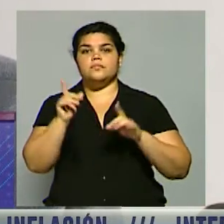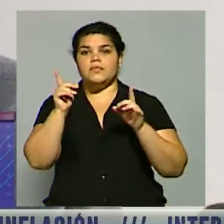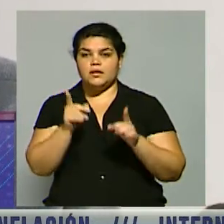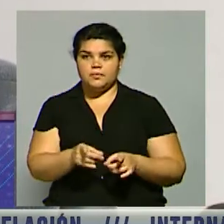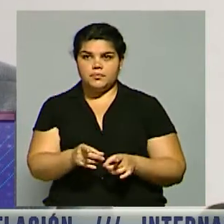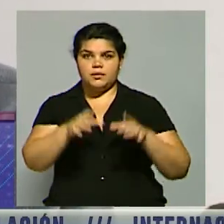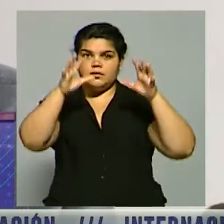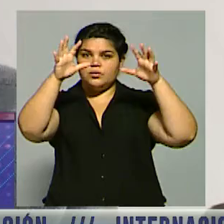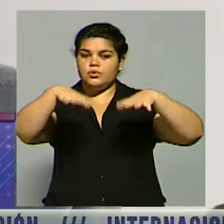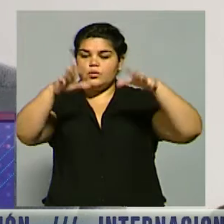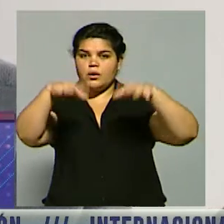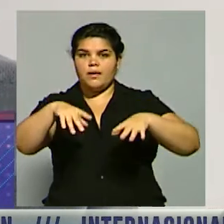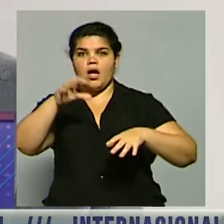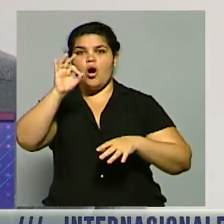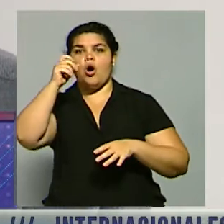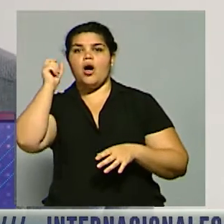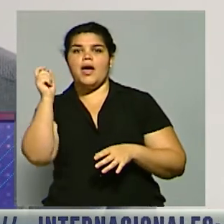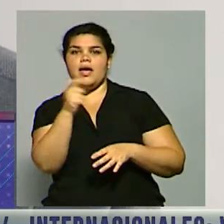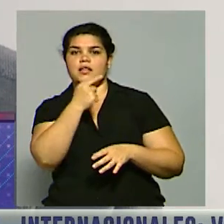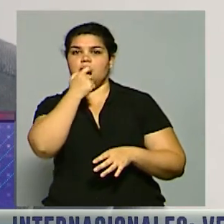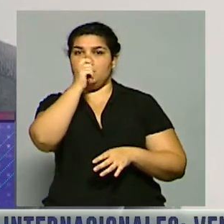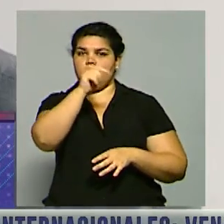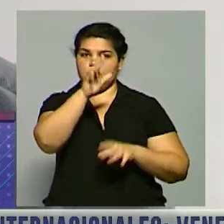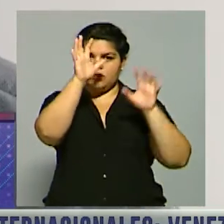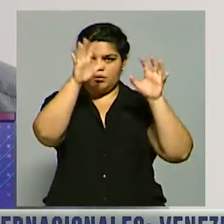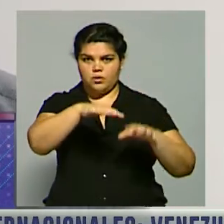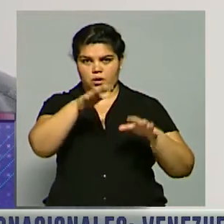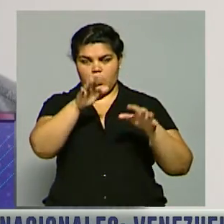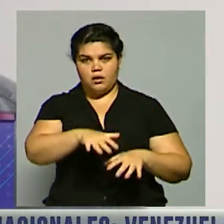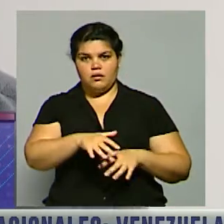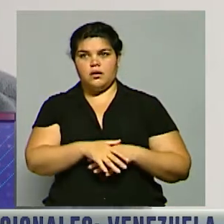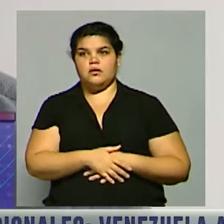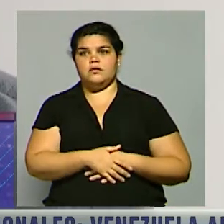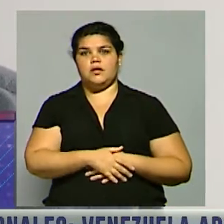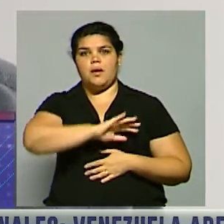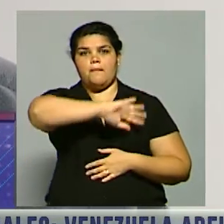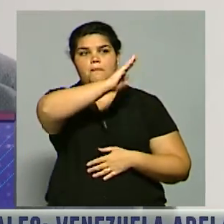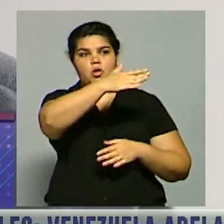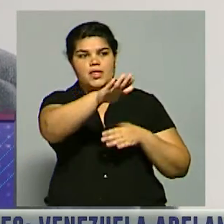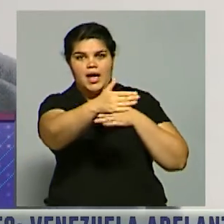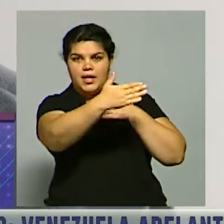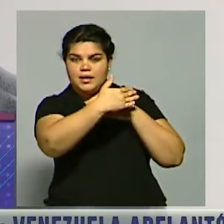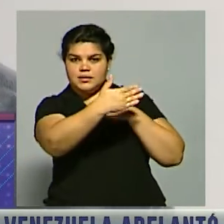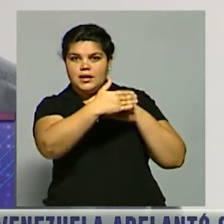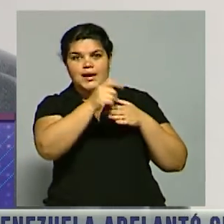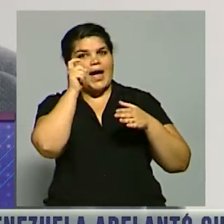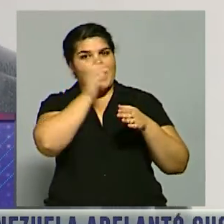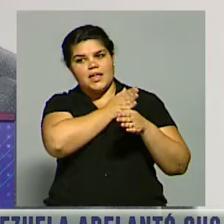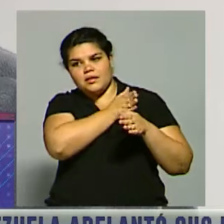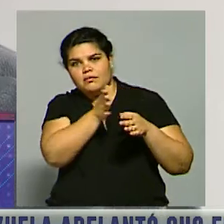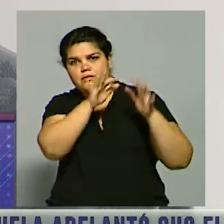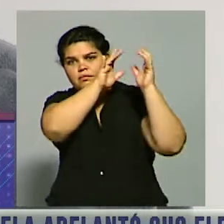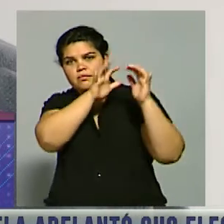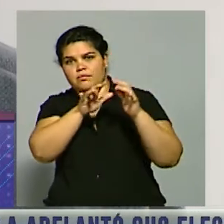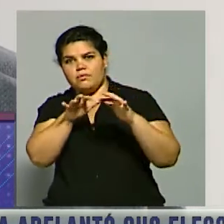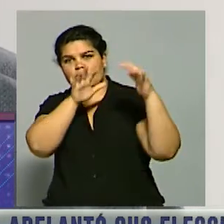en toda la parte oeste del Gran Mendoza, del pie de monte hacia el este, y esto lo que